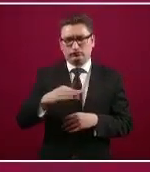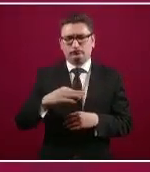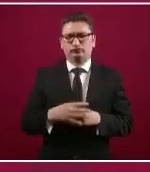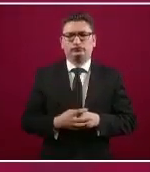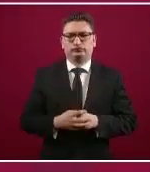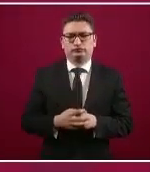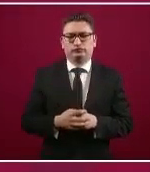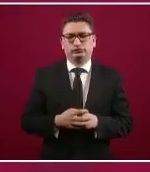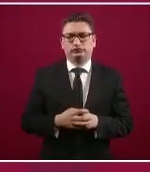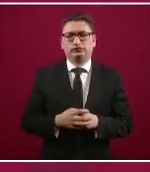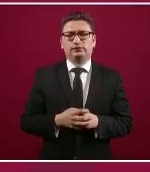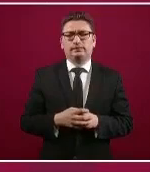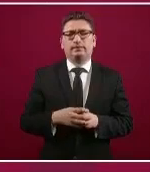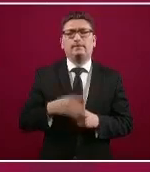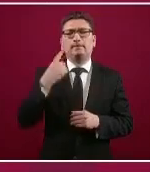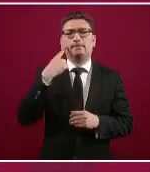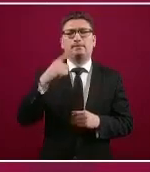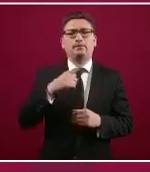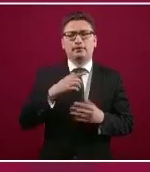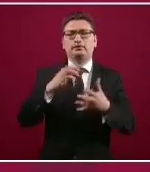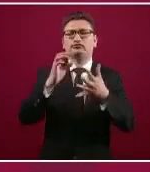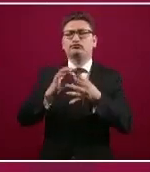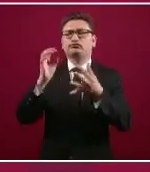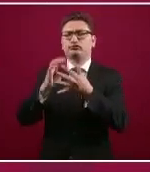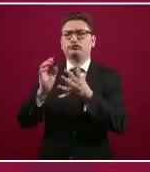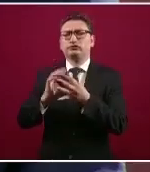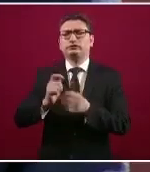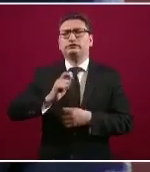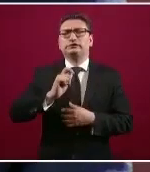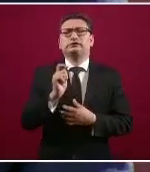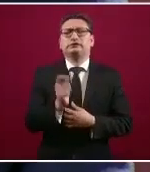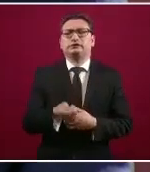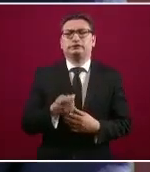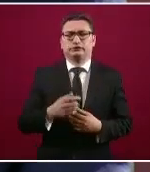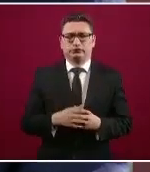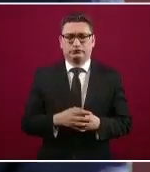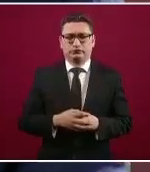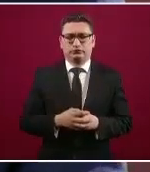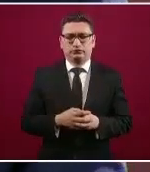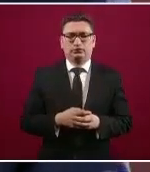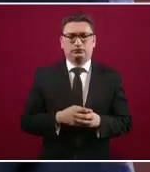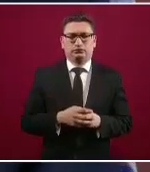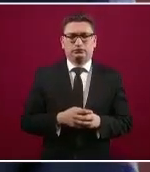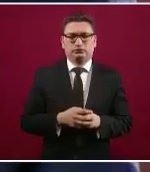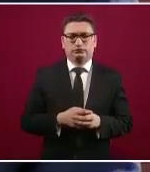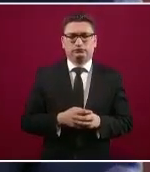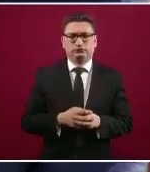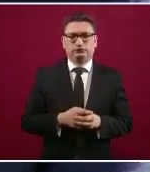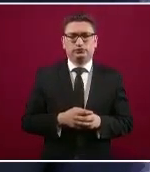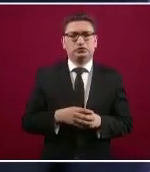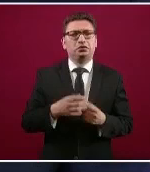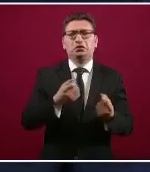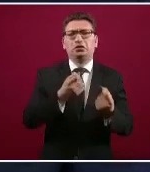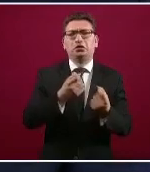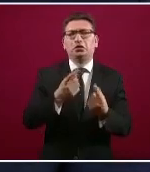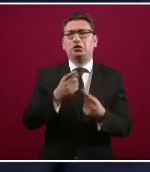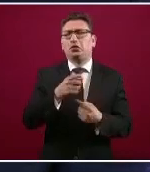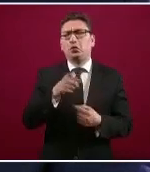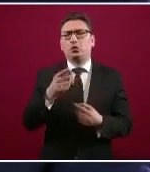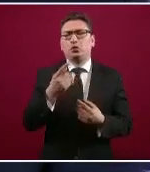darles todos los elementos, explicarles de qué se trata y que los que adquieran la